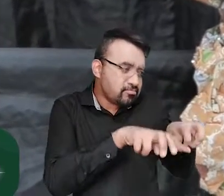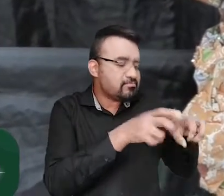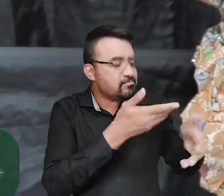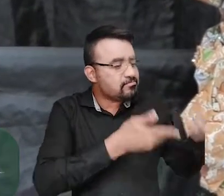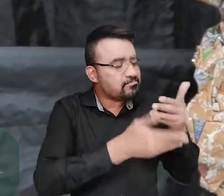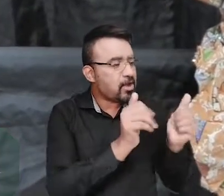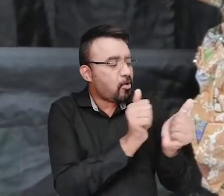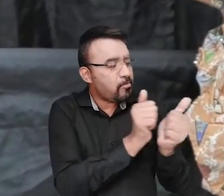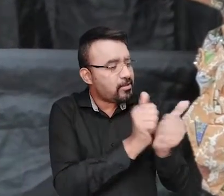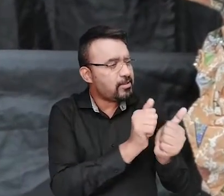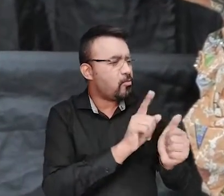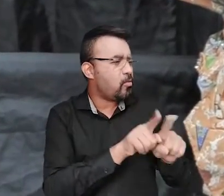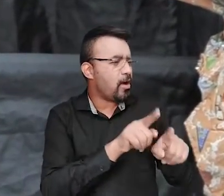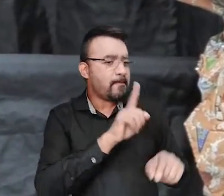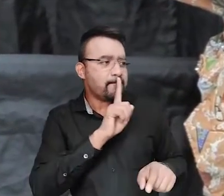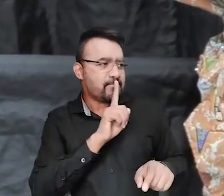hacerte compañía.